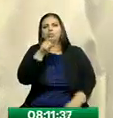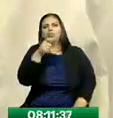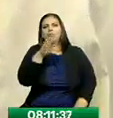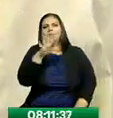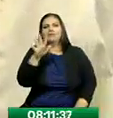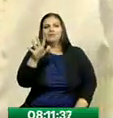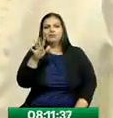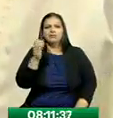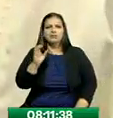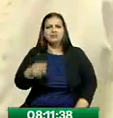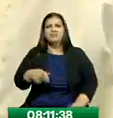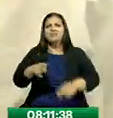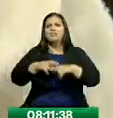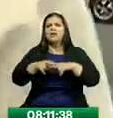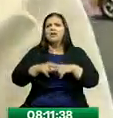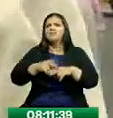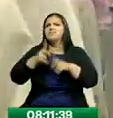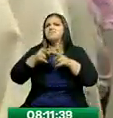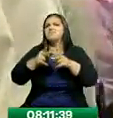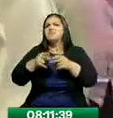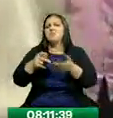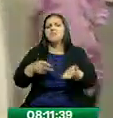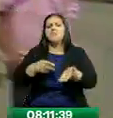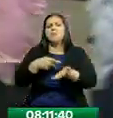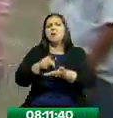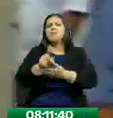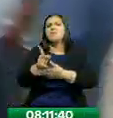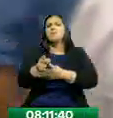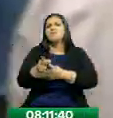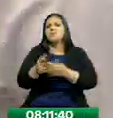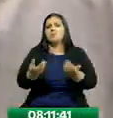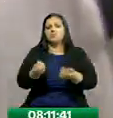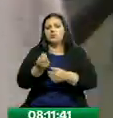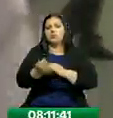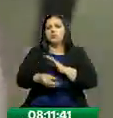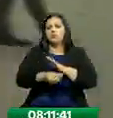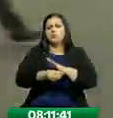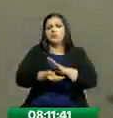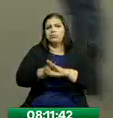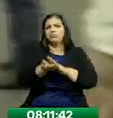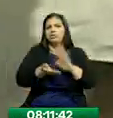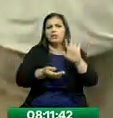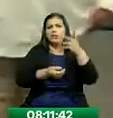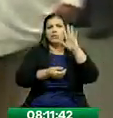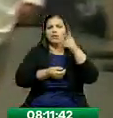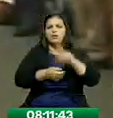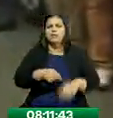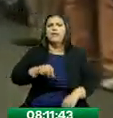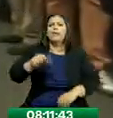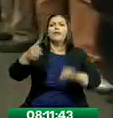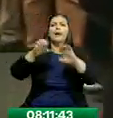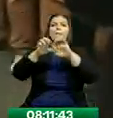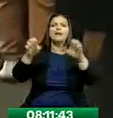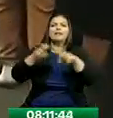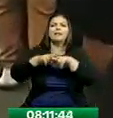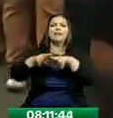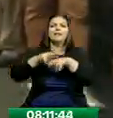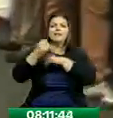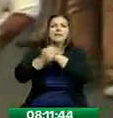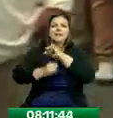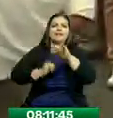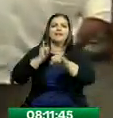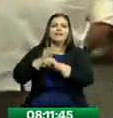precio estamos cobrando, no hemos subido. ¿Por qué nos sacan las transnacionales? ¿Cuál es el negociado que hay ahí? Los compañeros, ustedes que